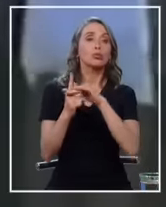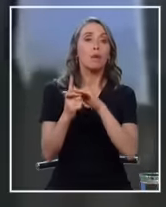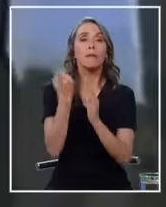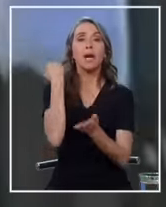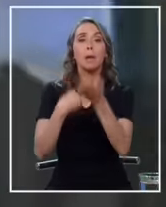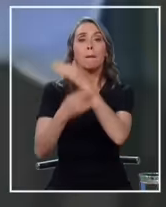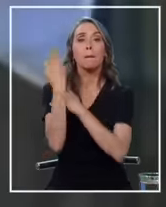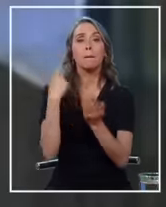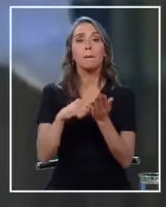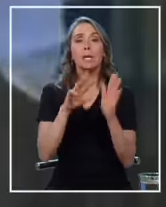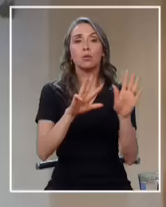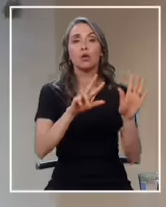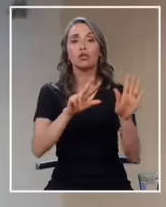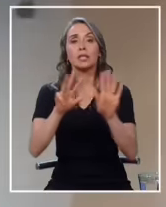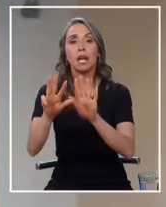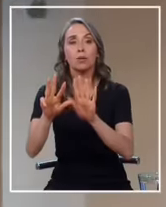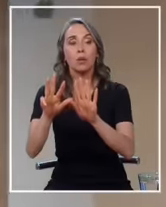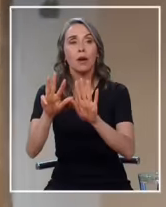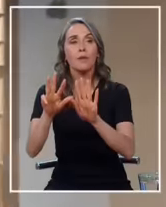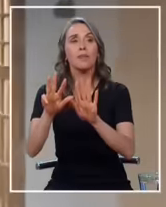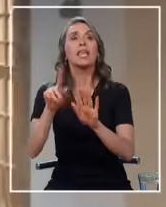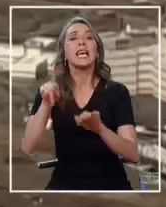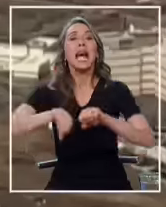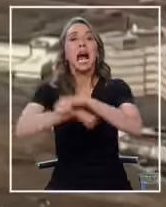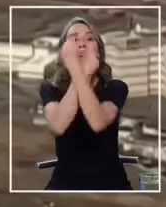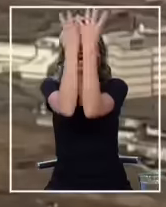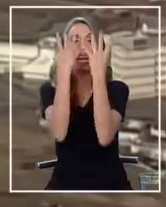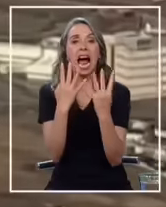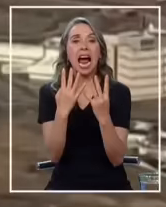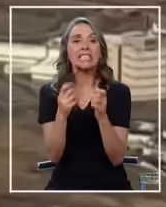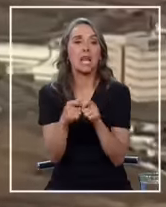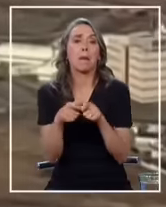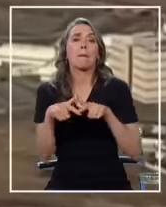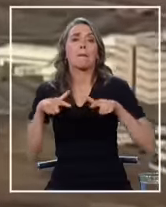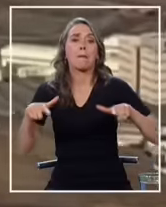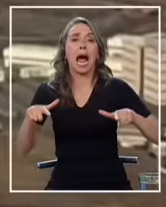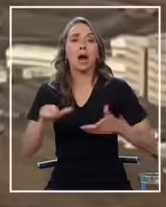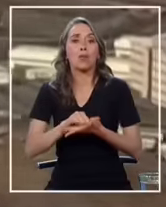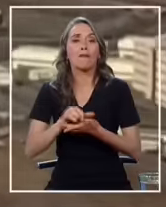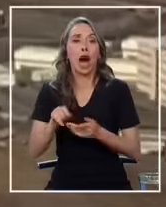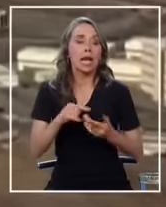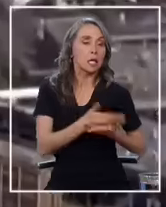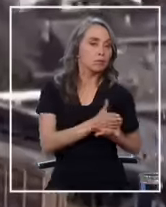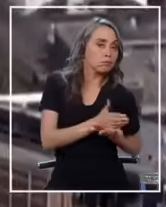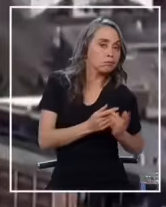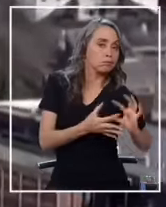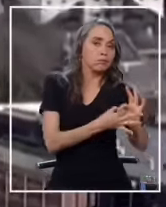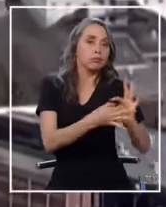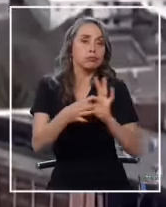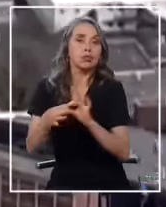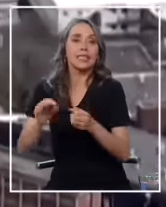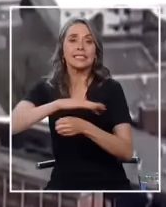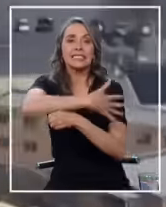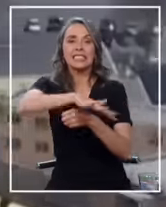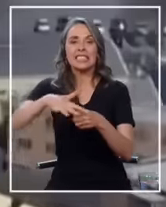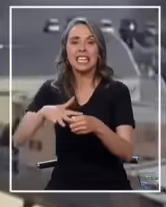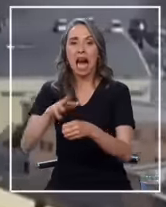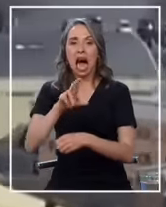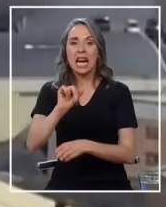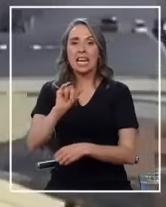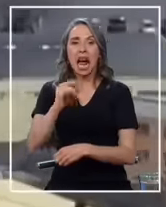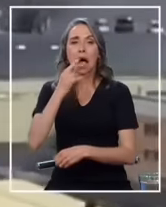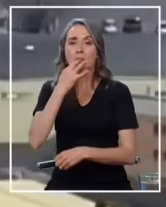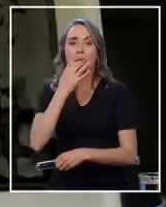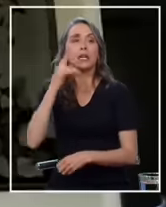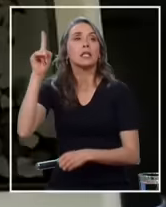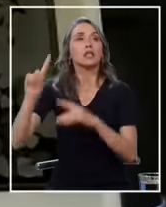en 1989 al interior del centro penitenciario más grande de Nueva York. Hablamos de la isla Rikers. Pueden nacer